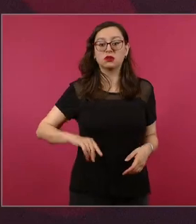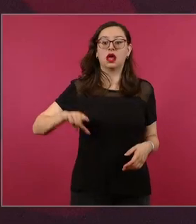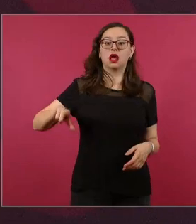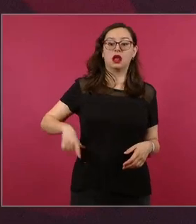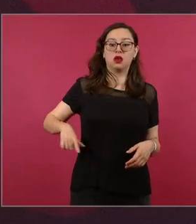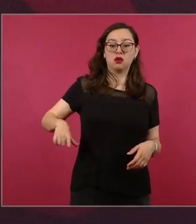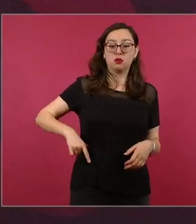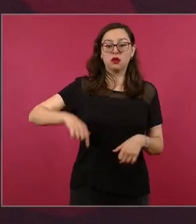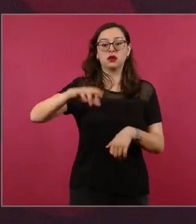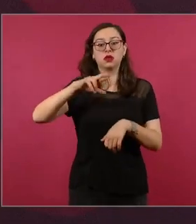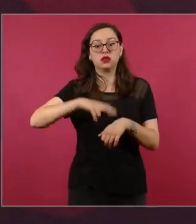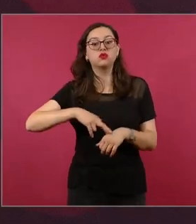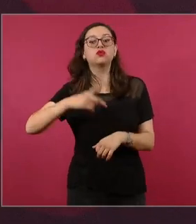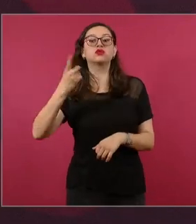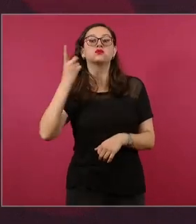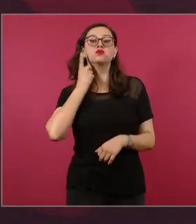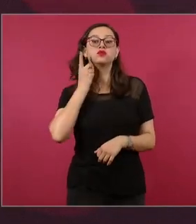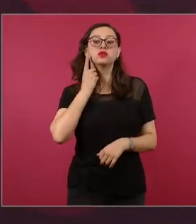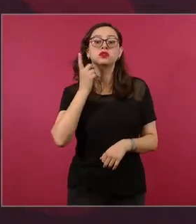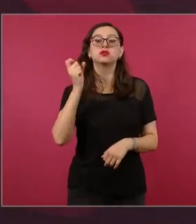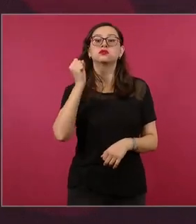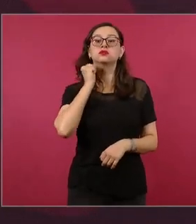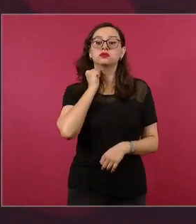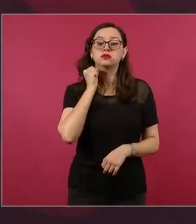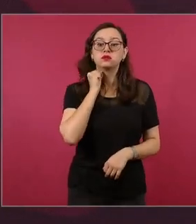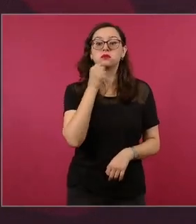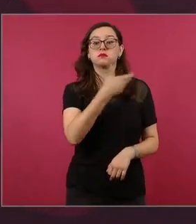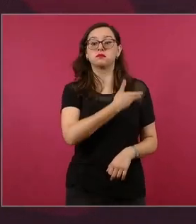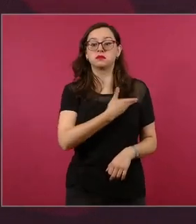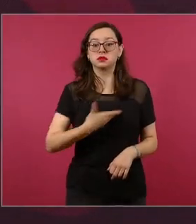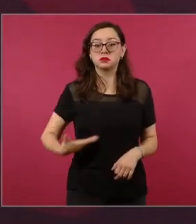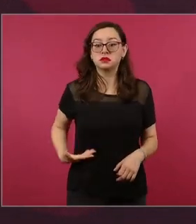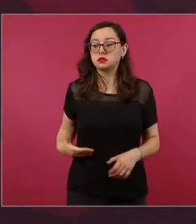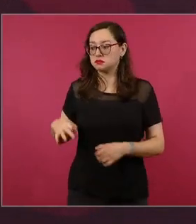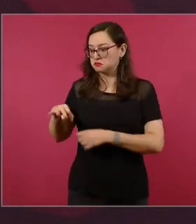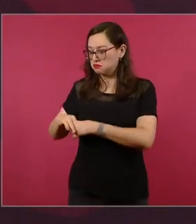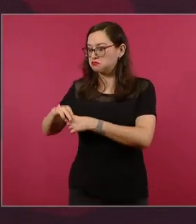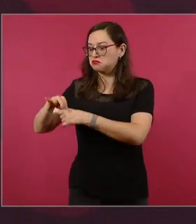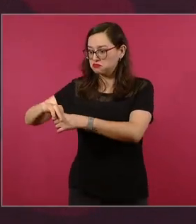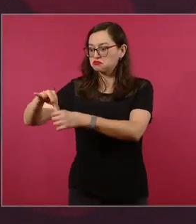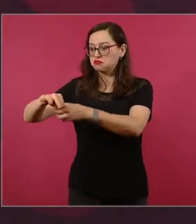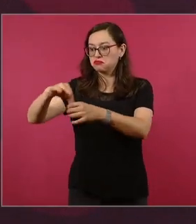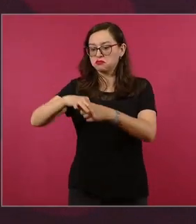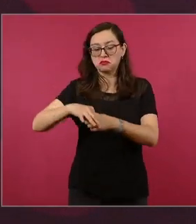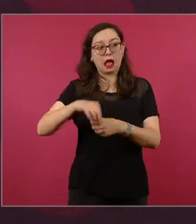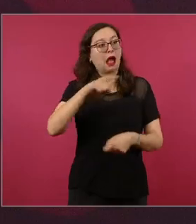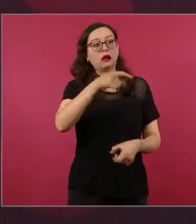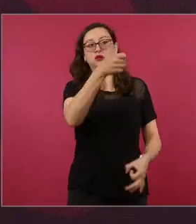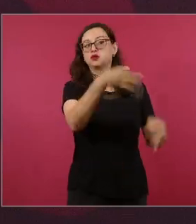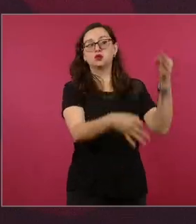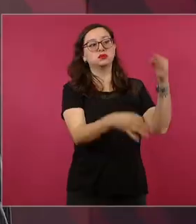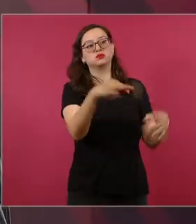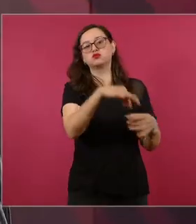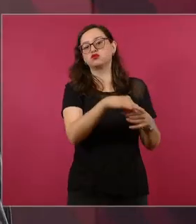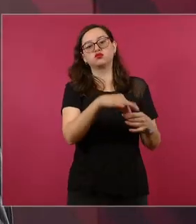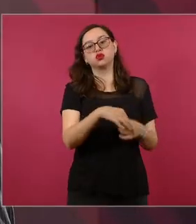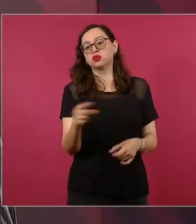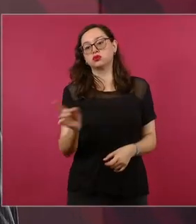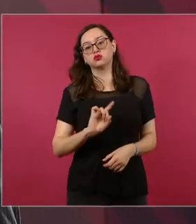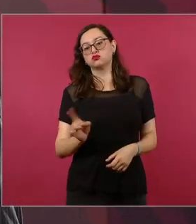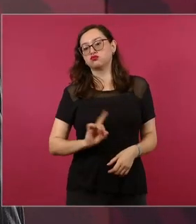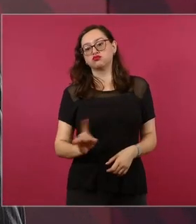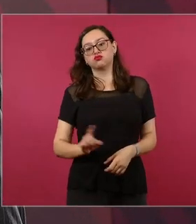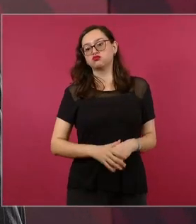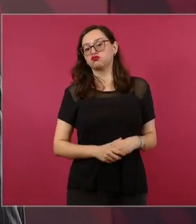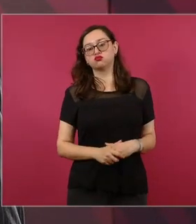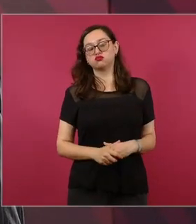senador, en este caso a la presidenta de la República, y no se va a poder elegir a un juez,